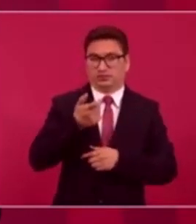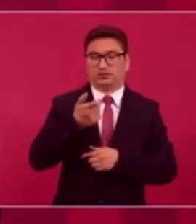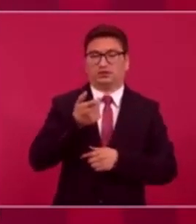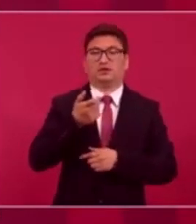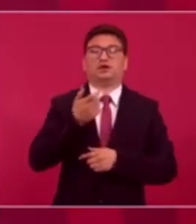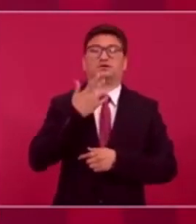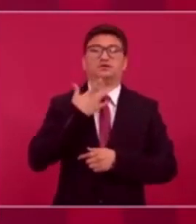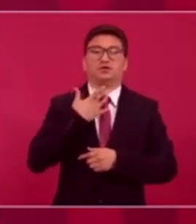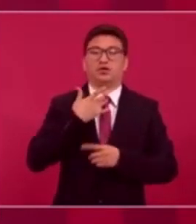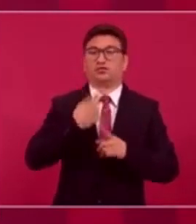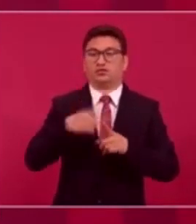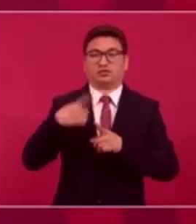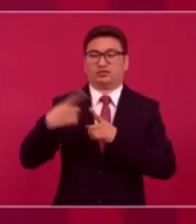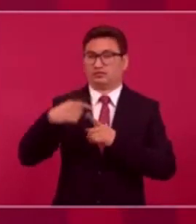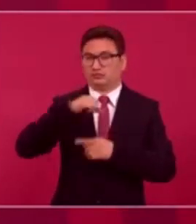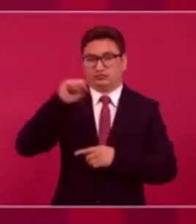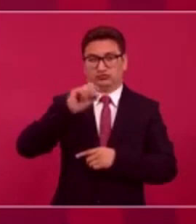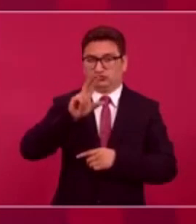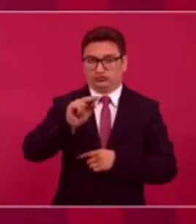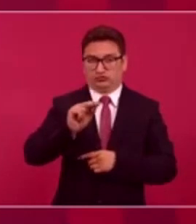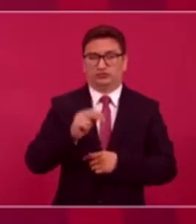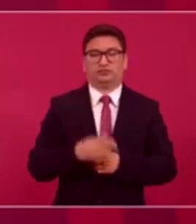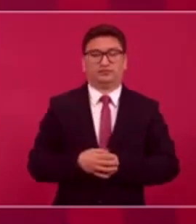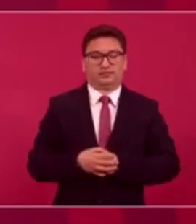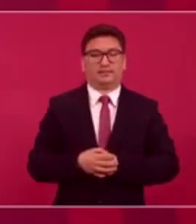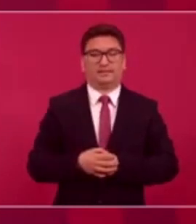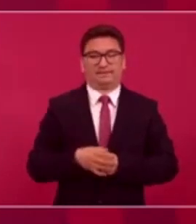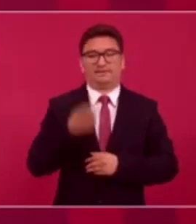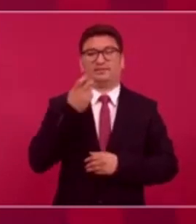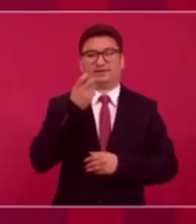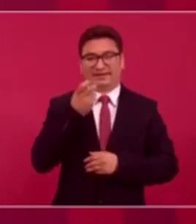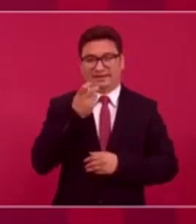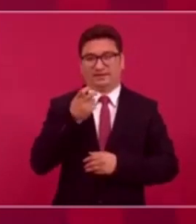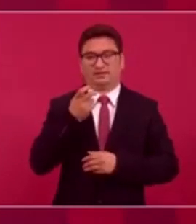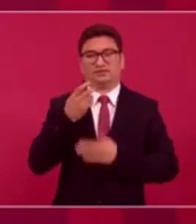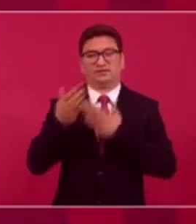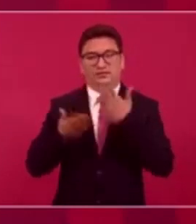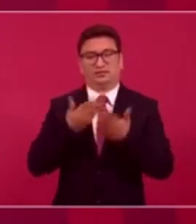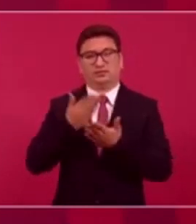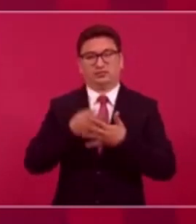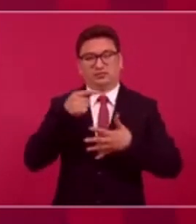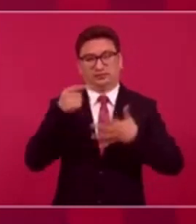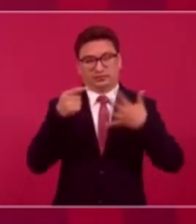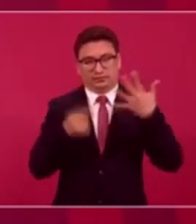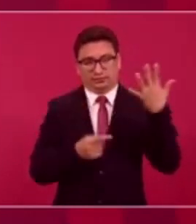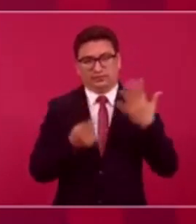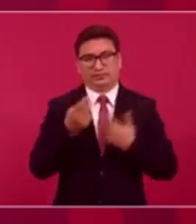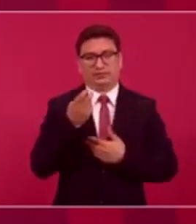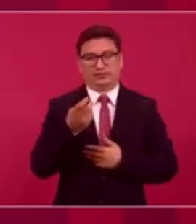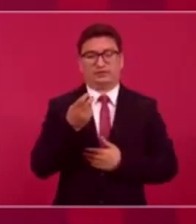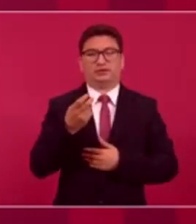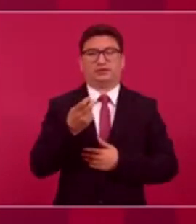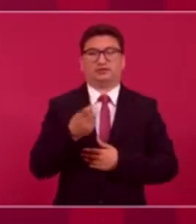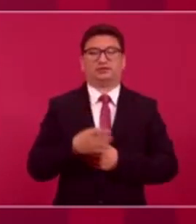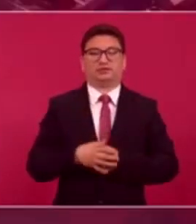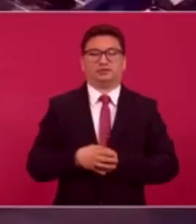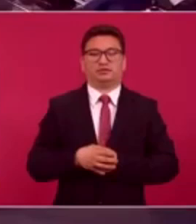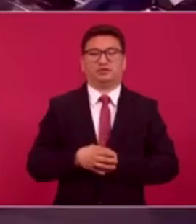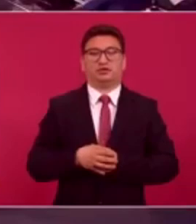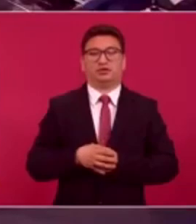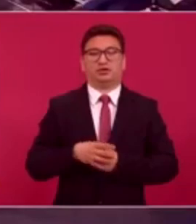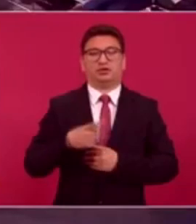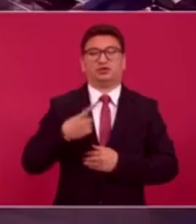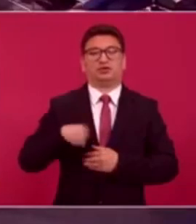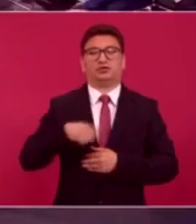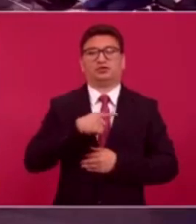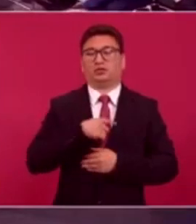sin aumentos en los combustibles. Entonces, esas propuestas, pues no consideramos que podamos